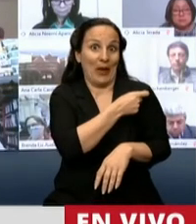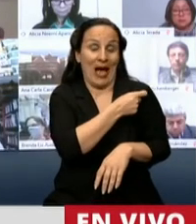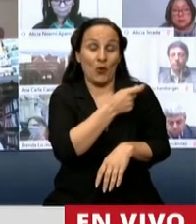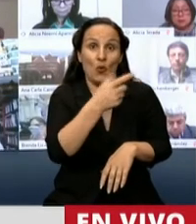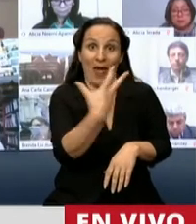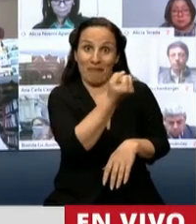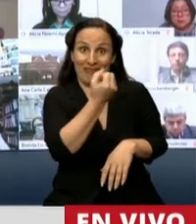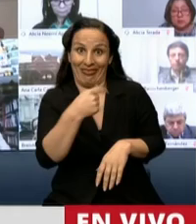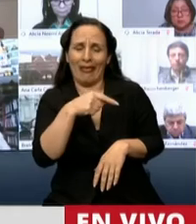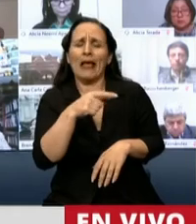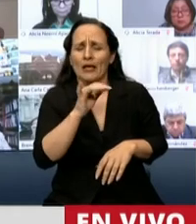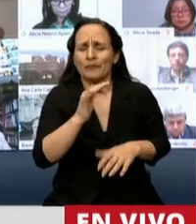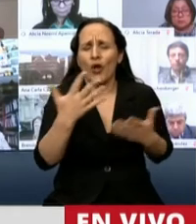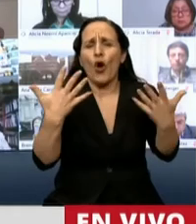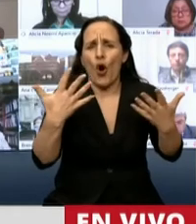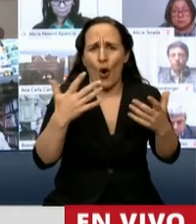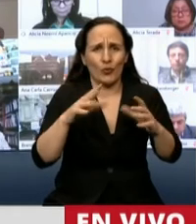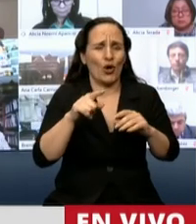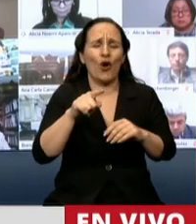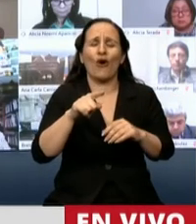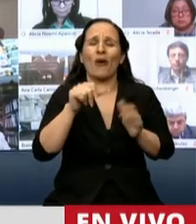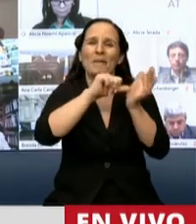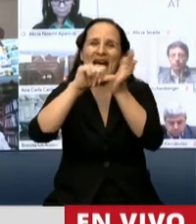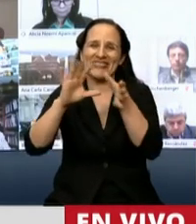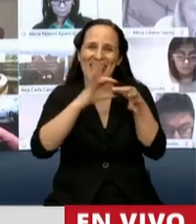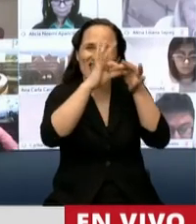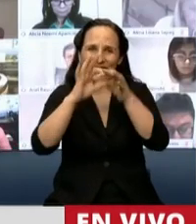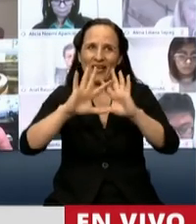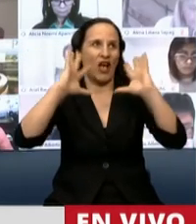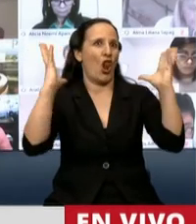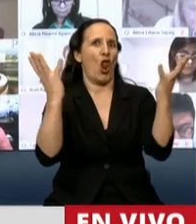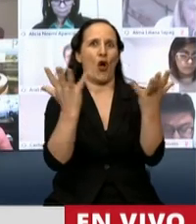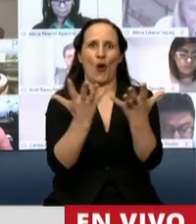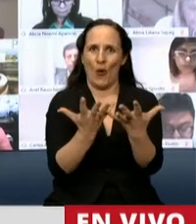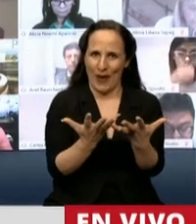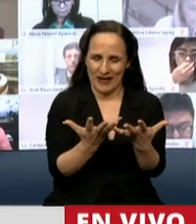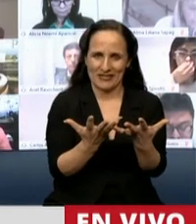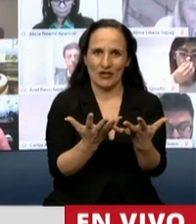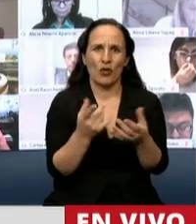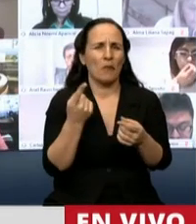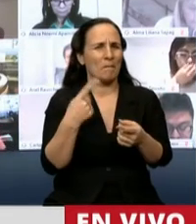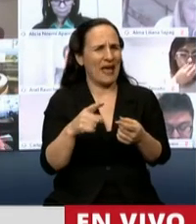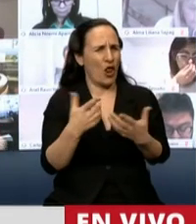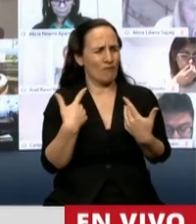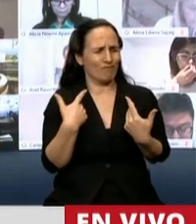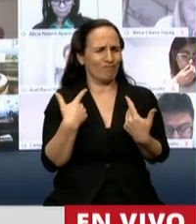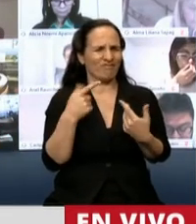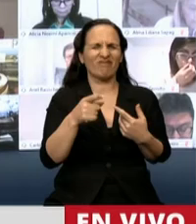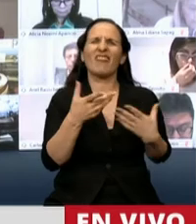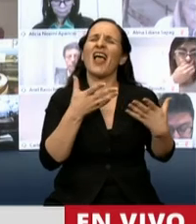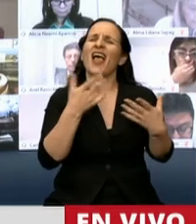en un mundo globalizado, pero acá yo no he escuchado hablar de solidaridad y de equidad en